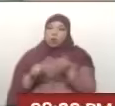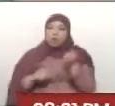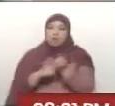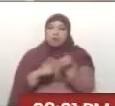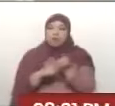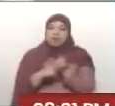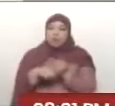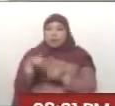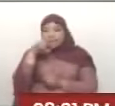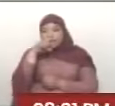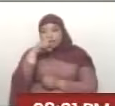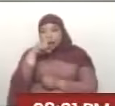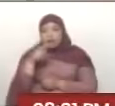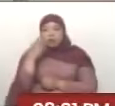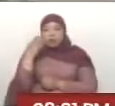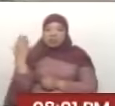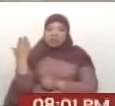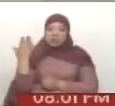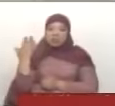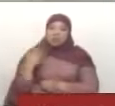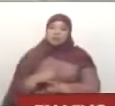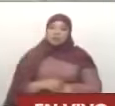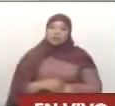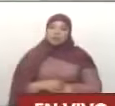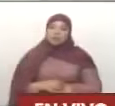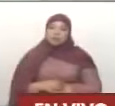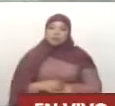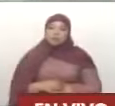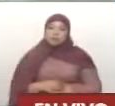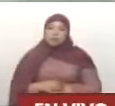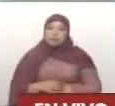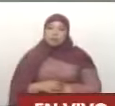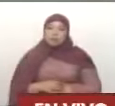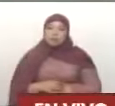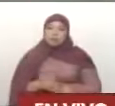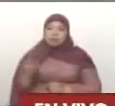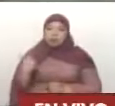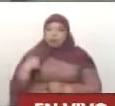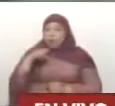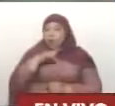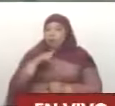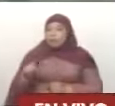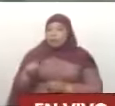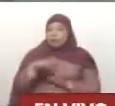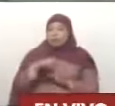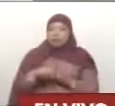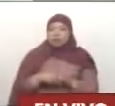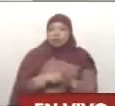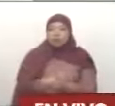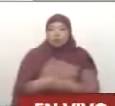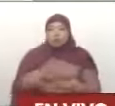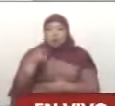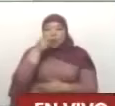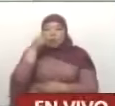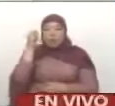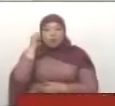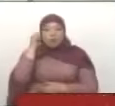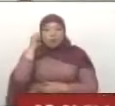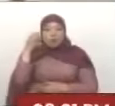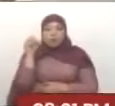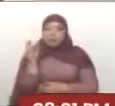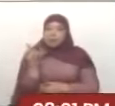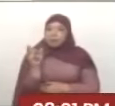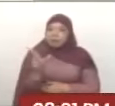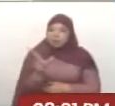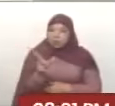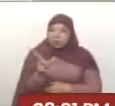al mandatario nacional, y aquí hay una muestra de eso. ¿Qué dice ahí, Pavel? Bueno, yo tengo un mandato que me están dando millones de hombres, mujeres, jóvenes, militantes del Partido